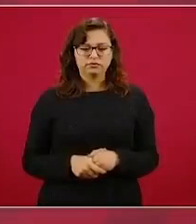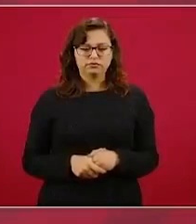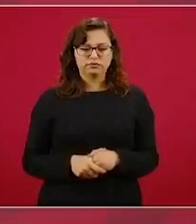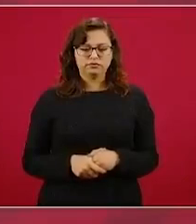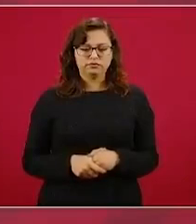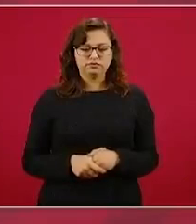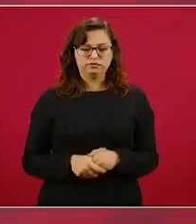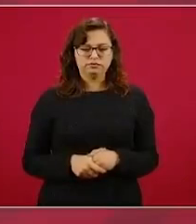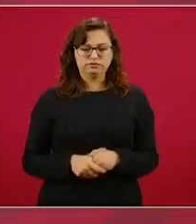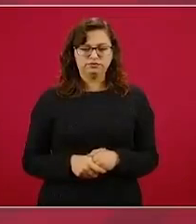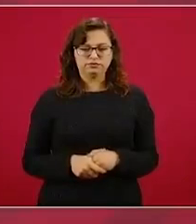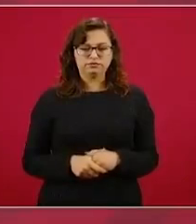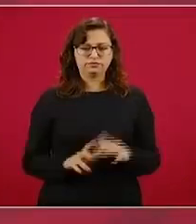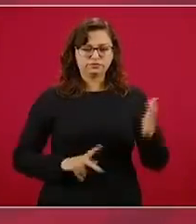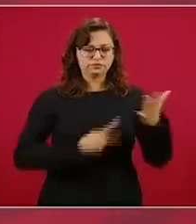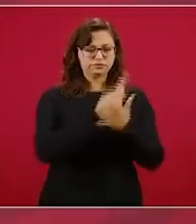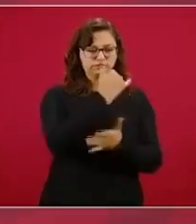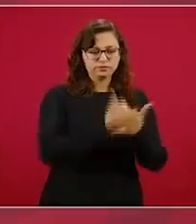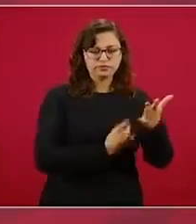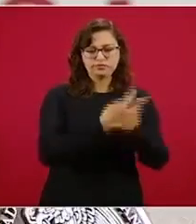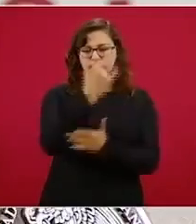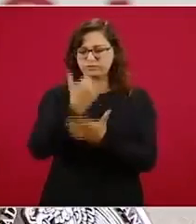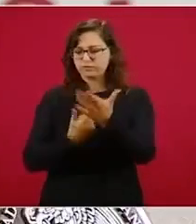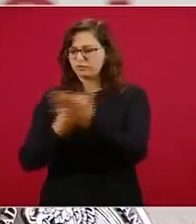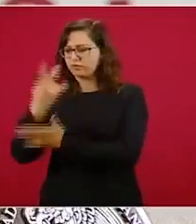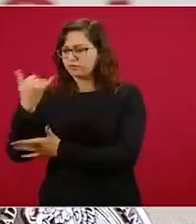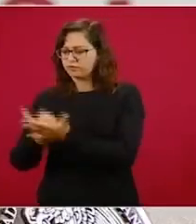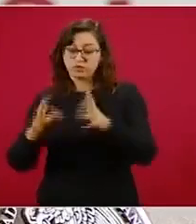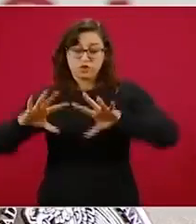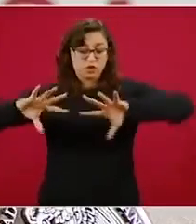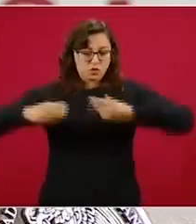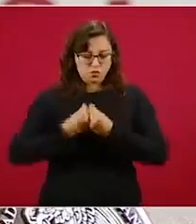paquete de proyectos